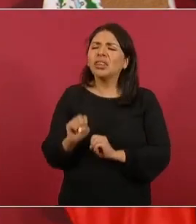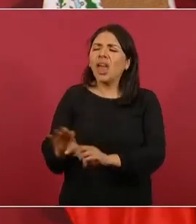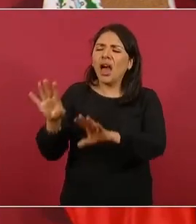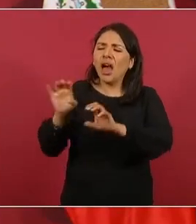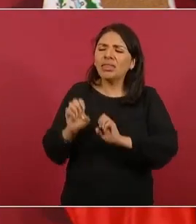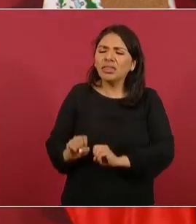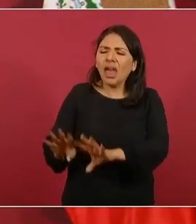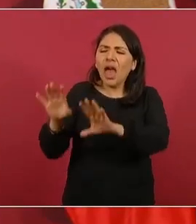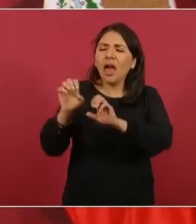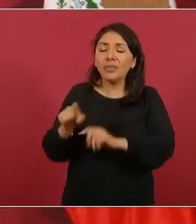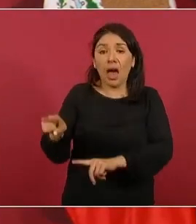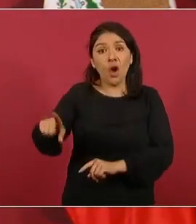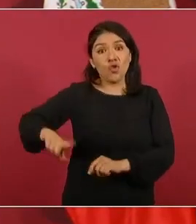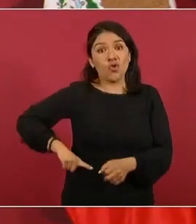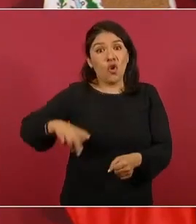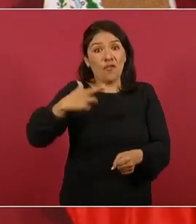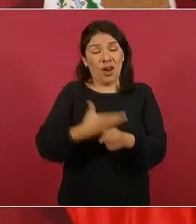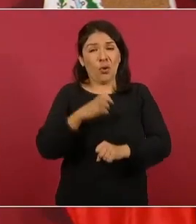a Cuauhtémoc